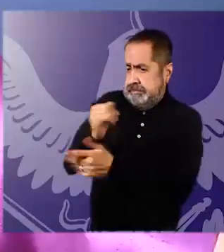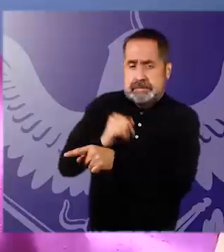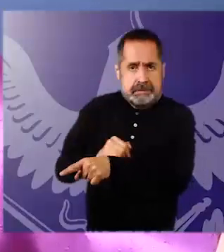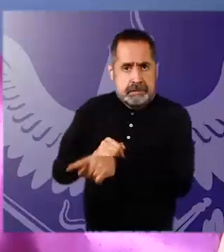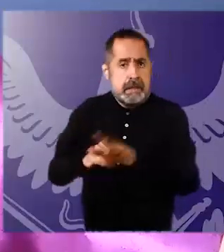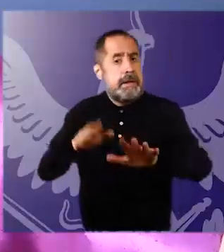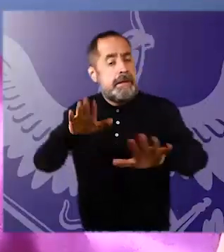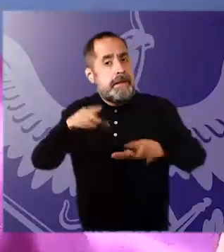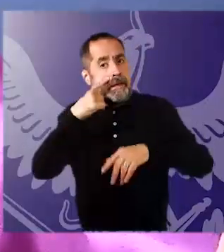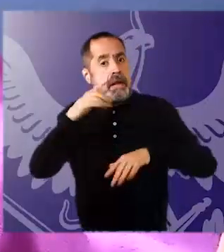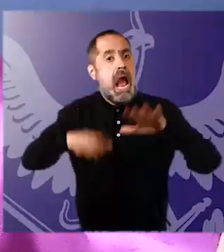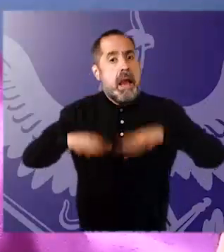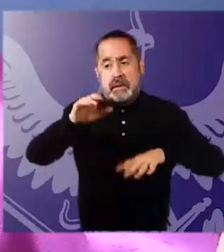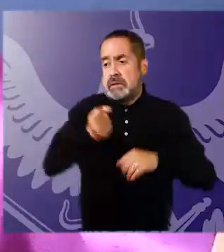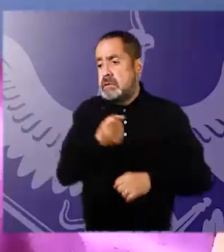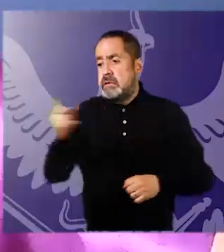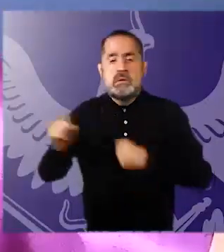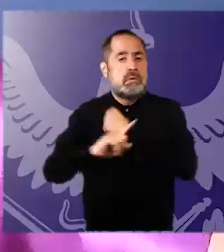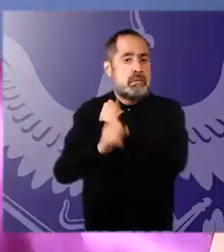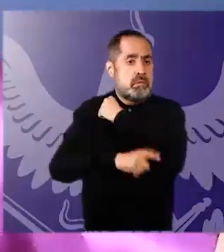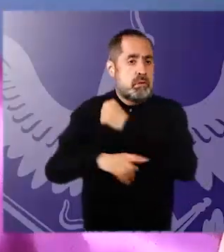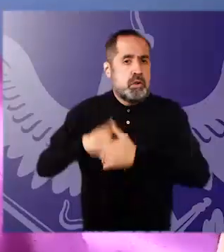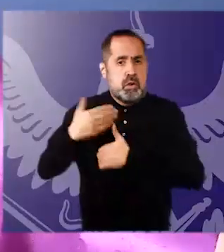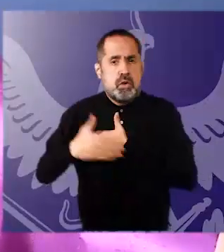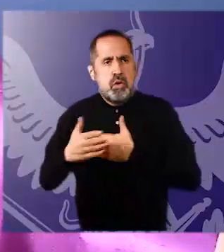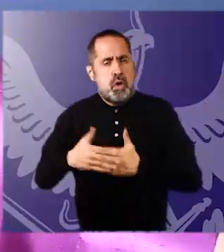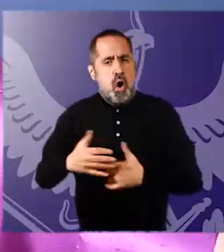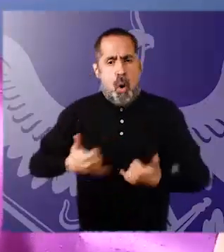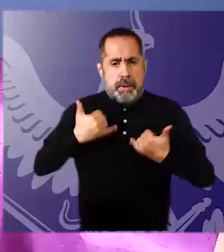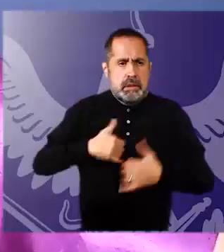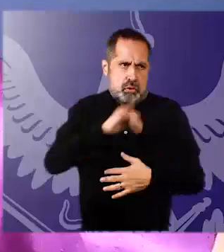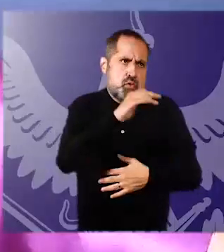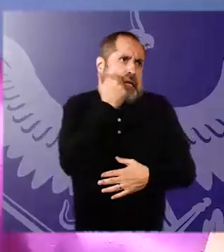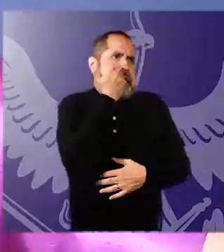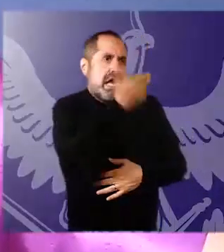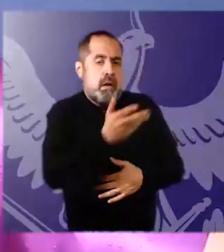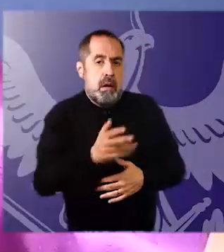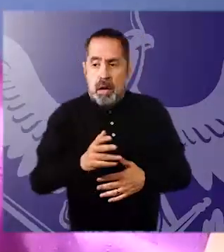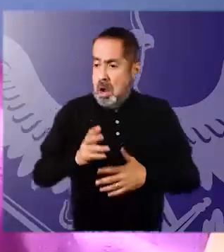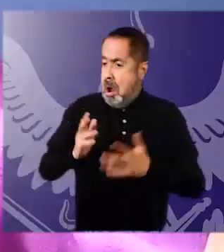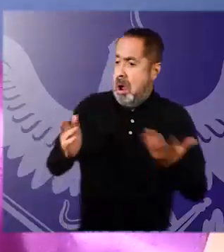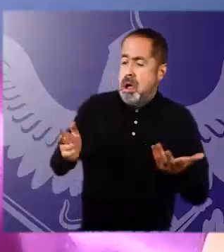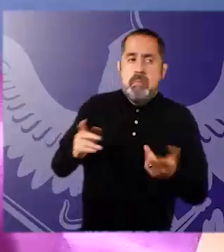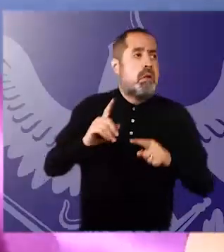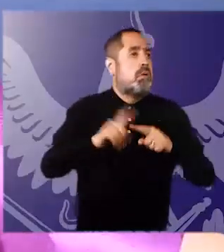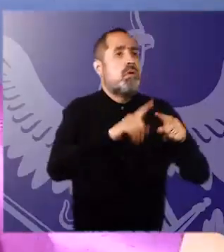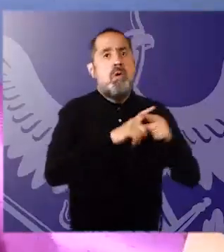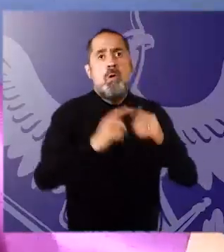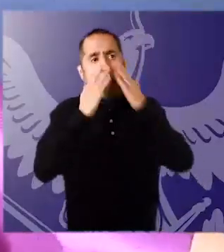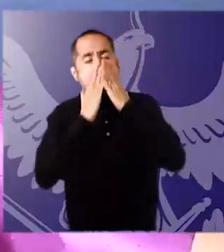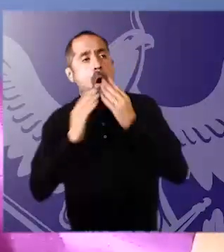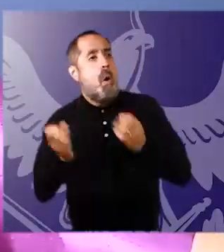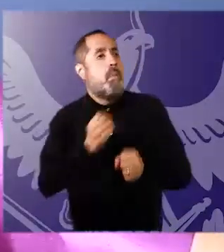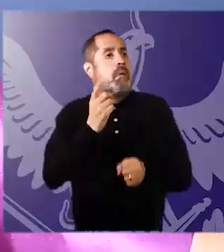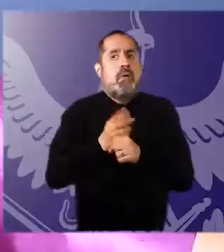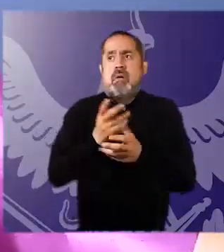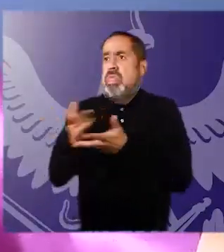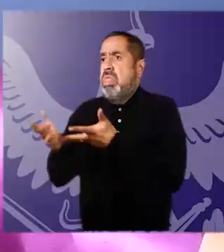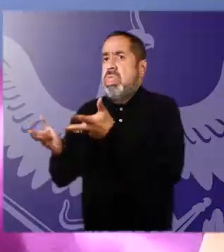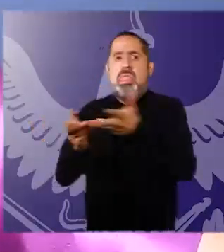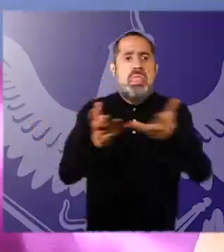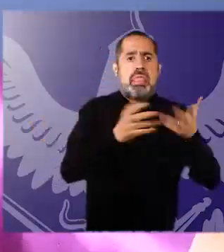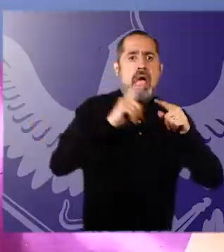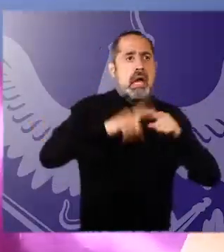porque también es cierto que en algunos casos la maternidad en adolescentes es buscada. Y es